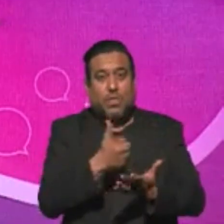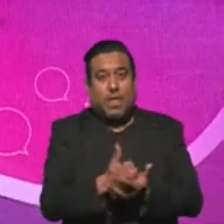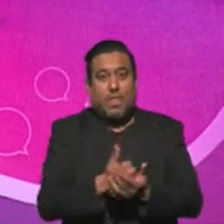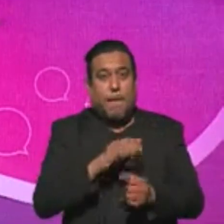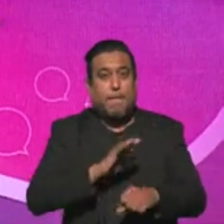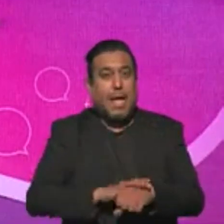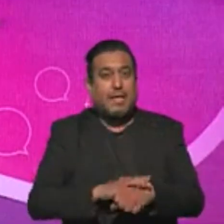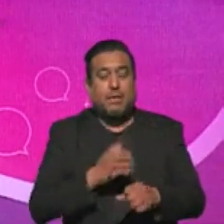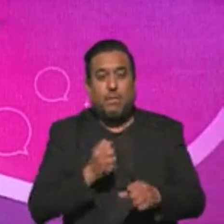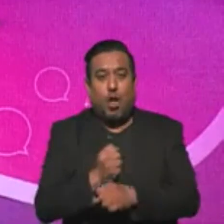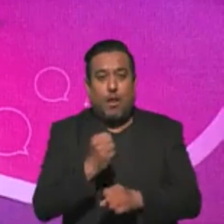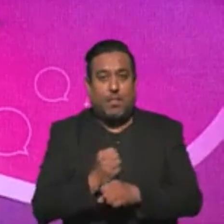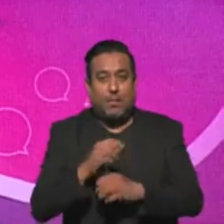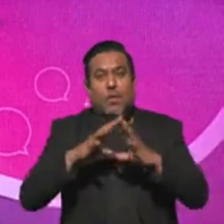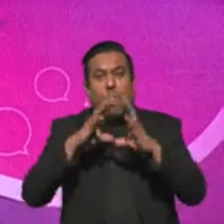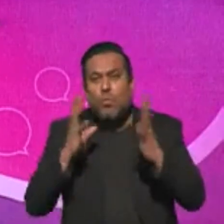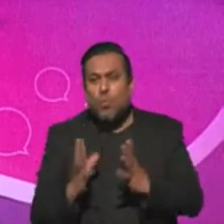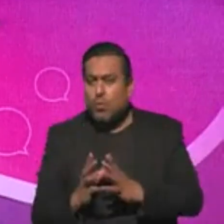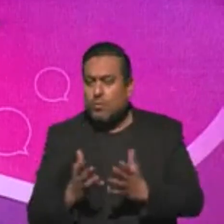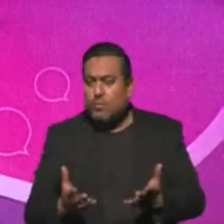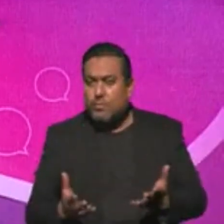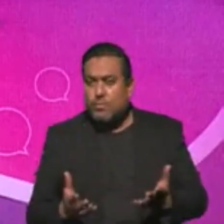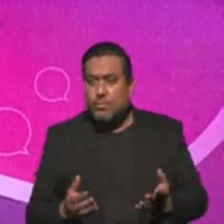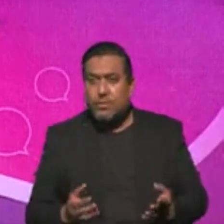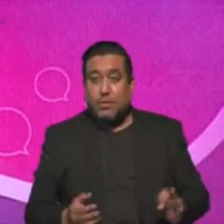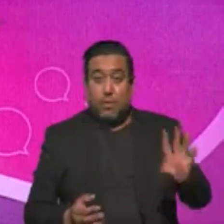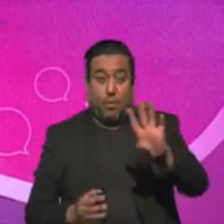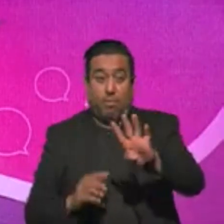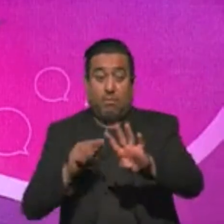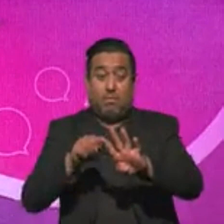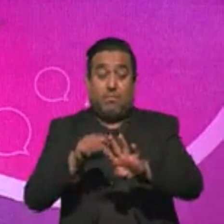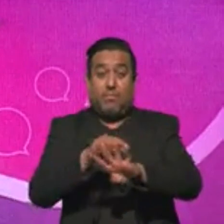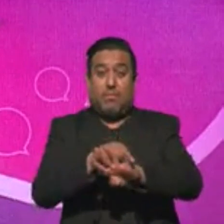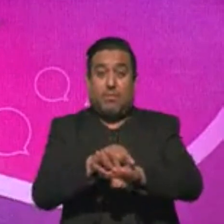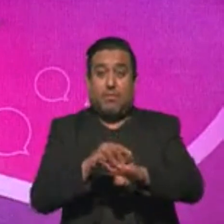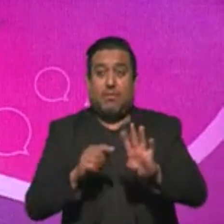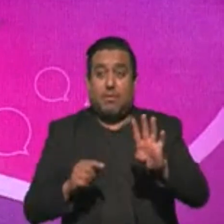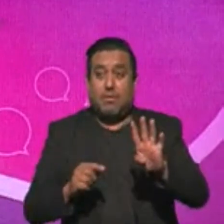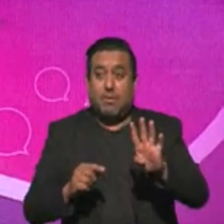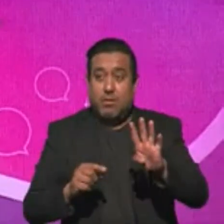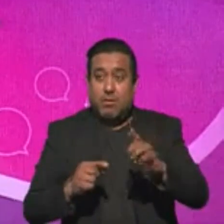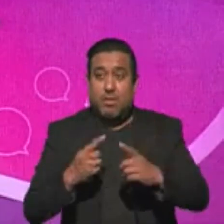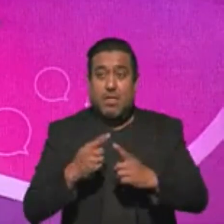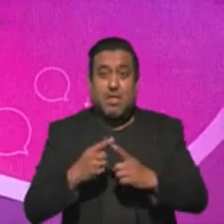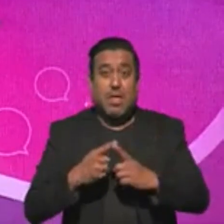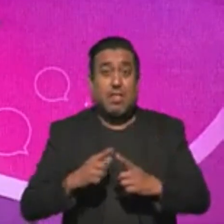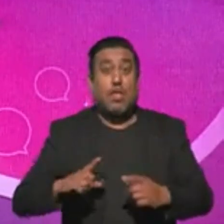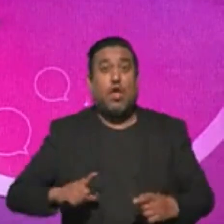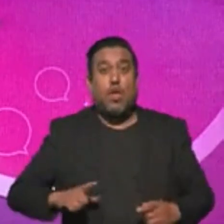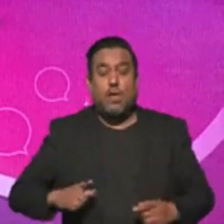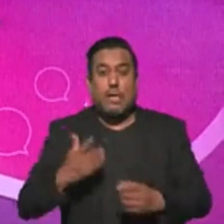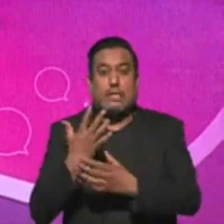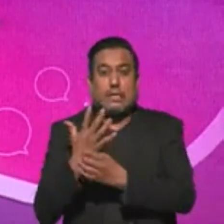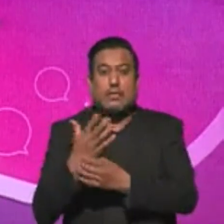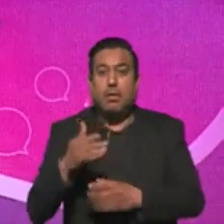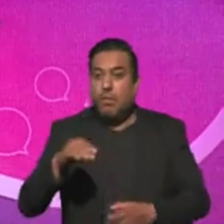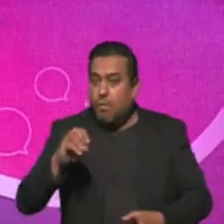violentas del mundo y cuatro de ellas están gobernadas por